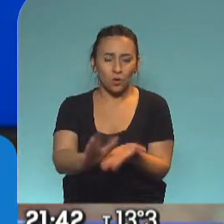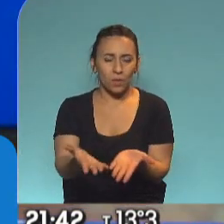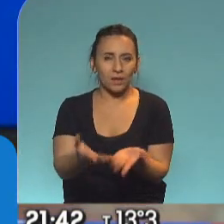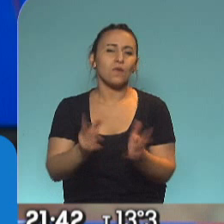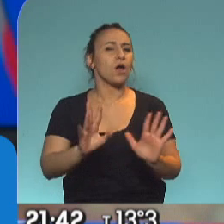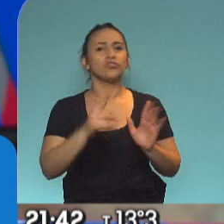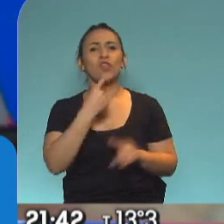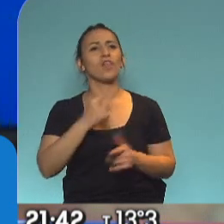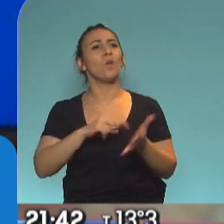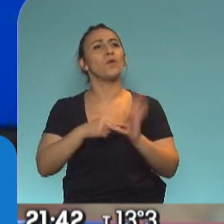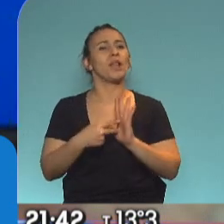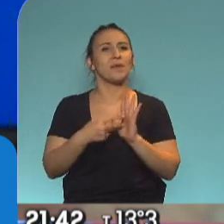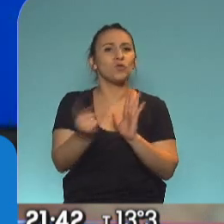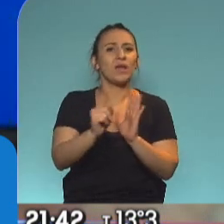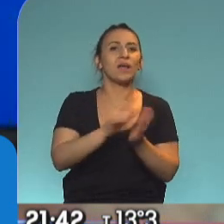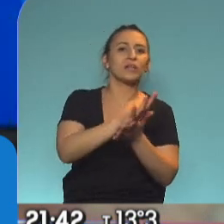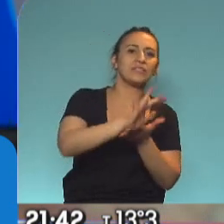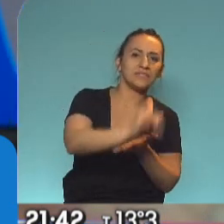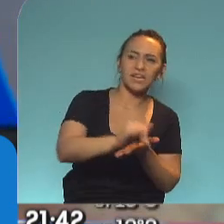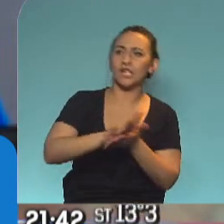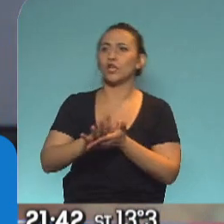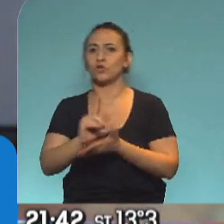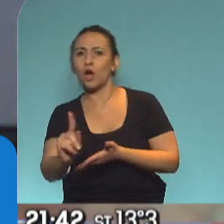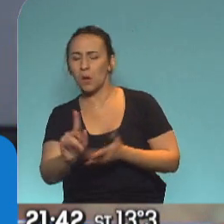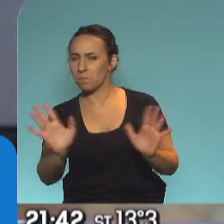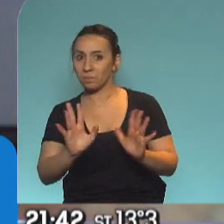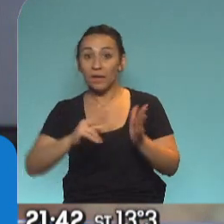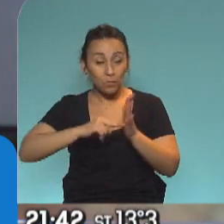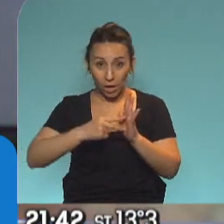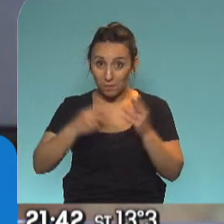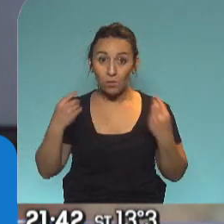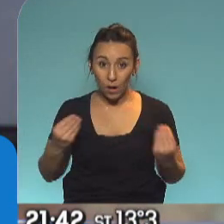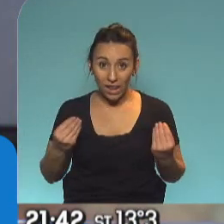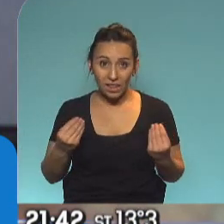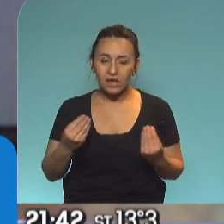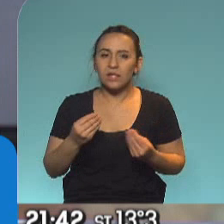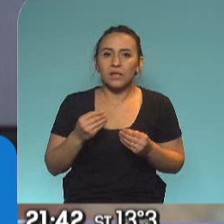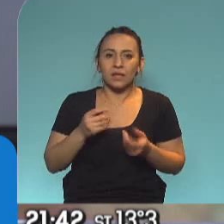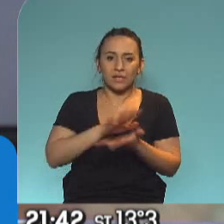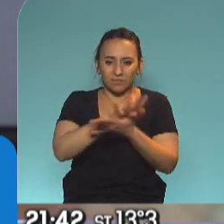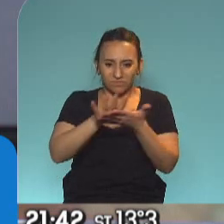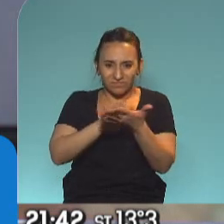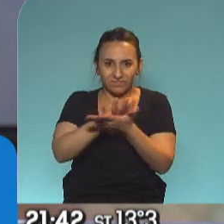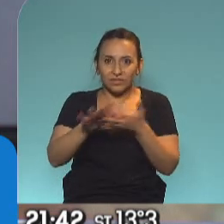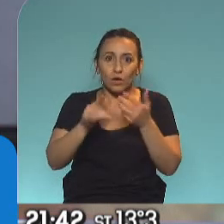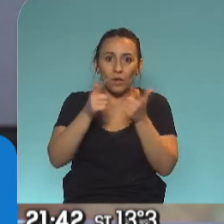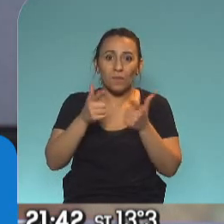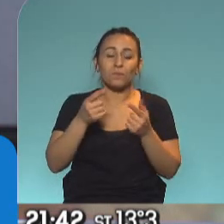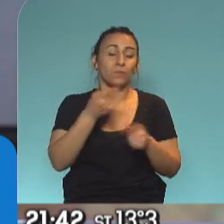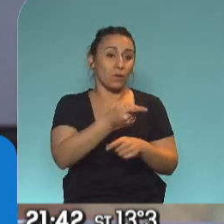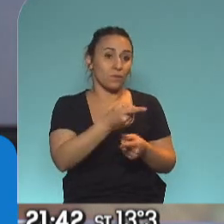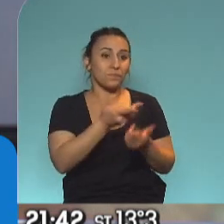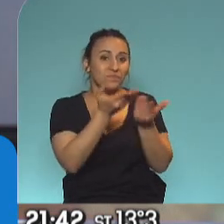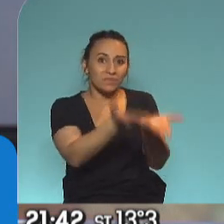se resuelvan o que no se resuelvan. El problema es que no se resuelvan deliberadamente por la atribución de poder a quien tiene